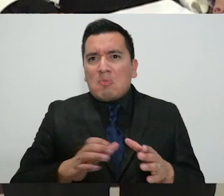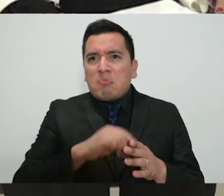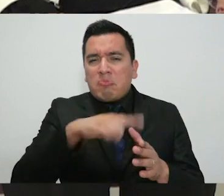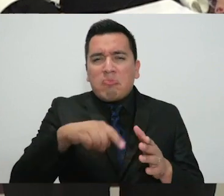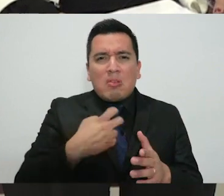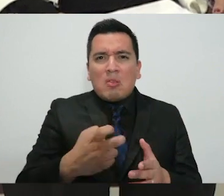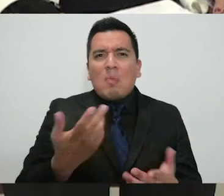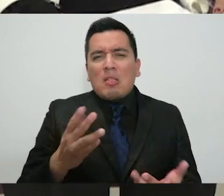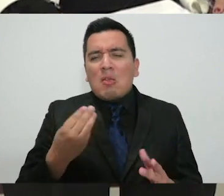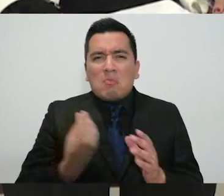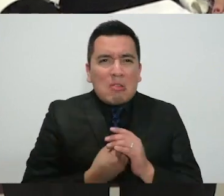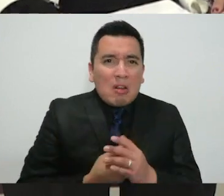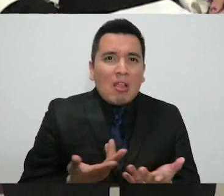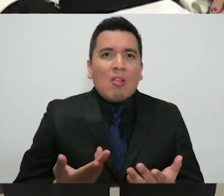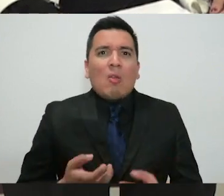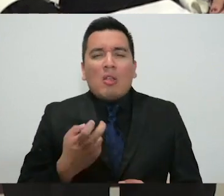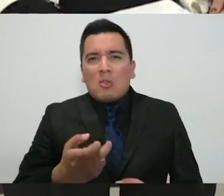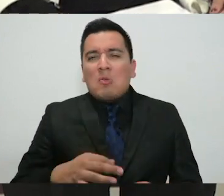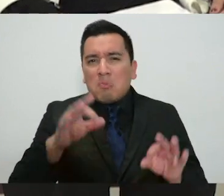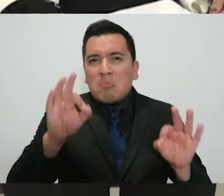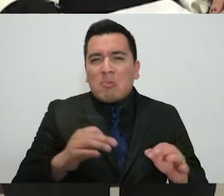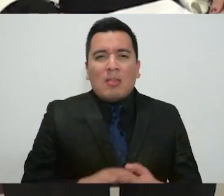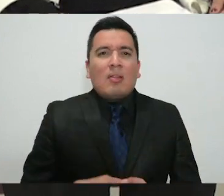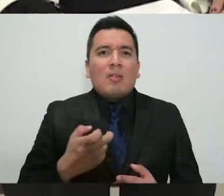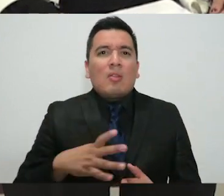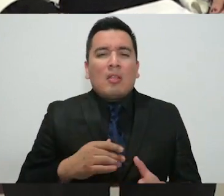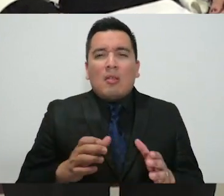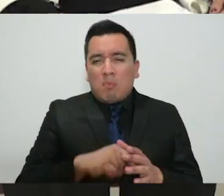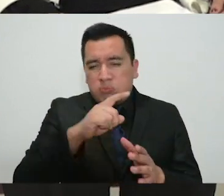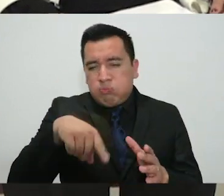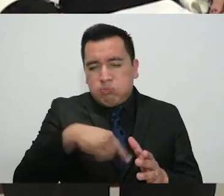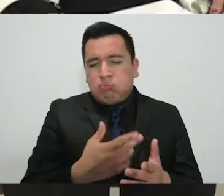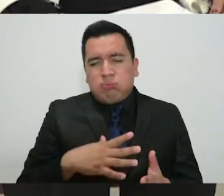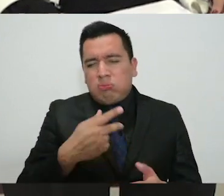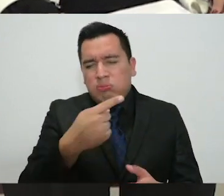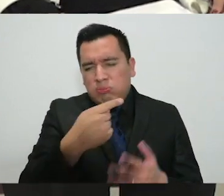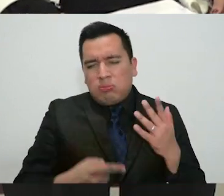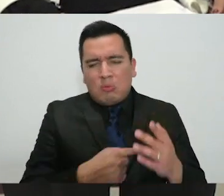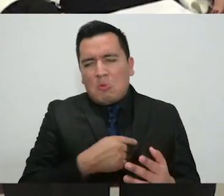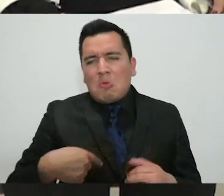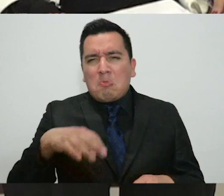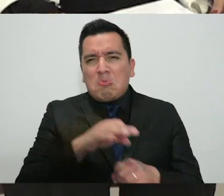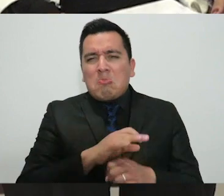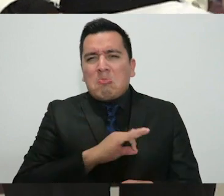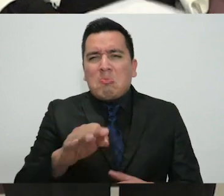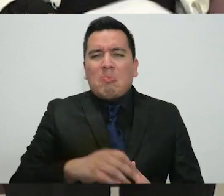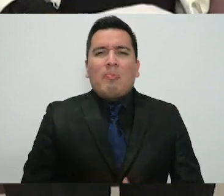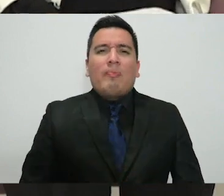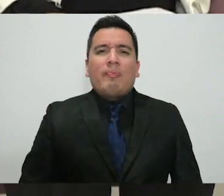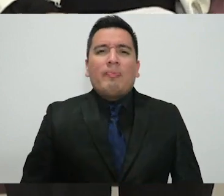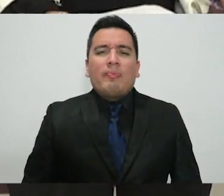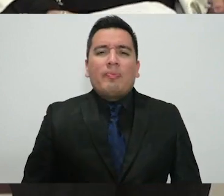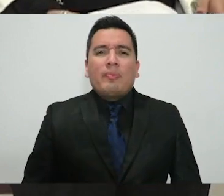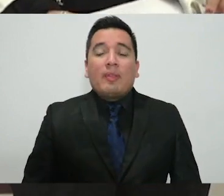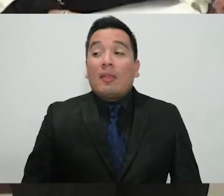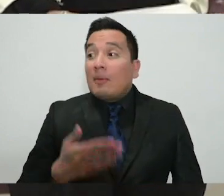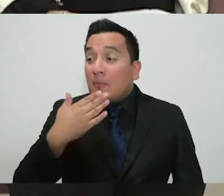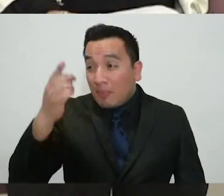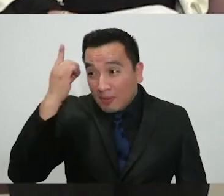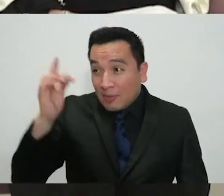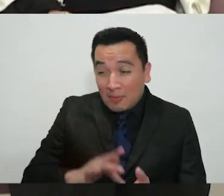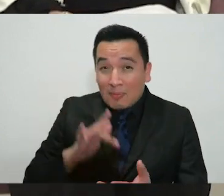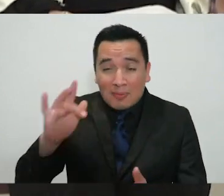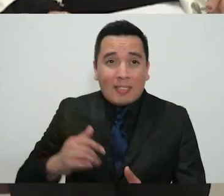voto secreto, un voto genuino y un voto con todos los elementos que hay que cuidar desde el punto de vista constitucional. Pues doctor, muchísimas